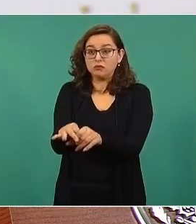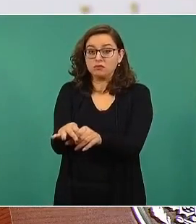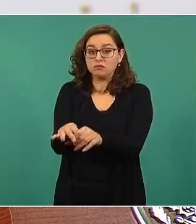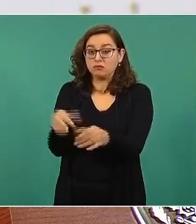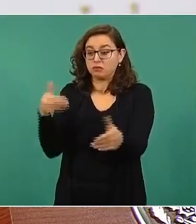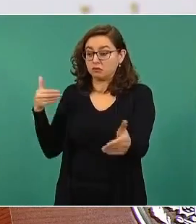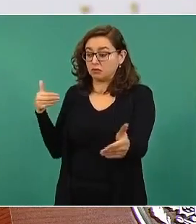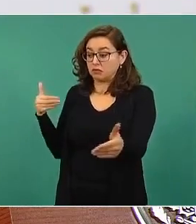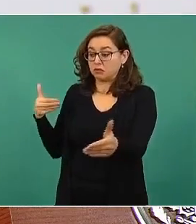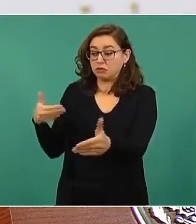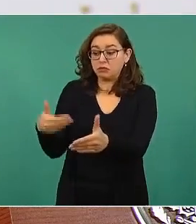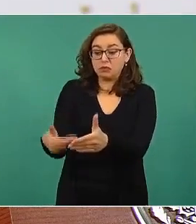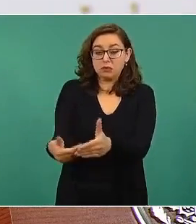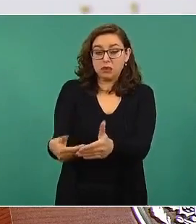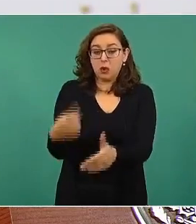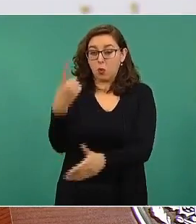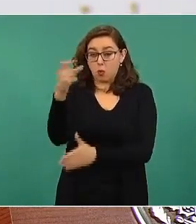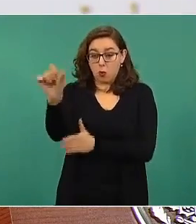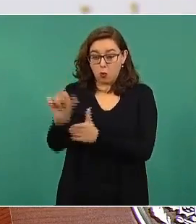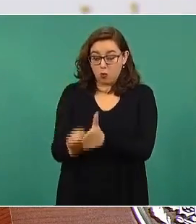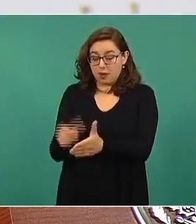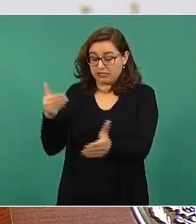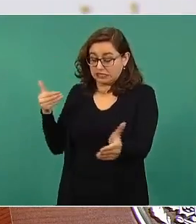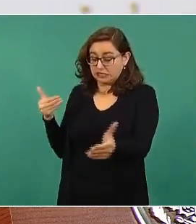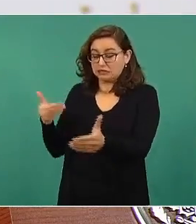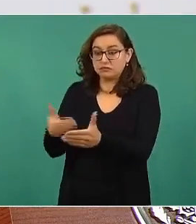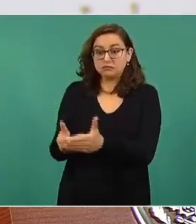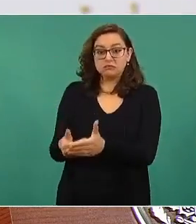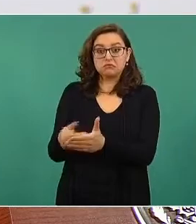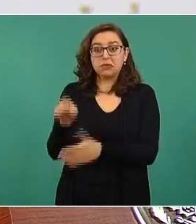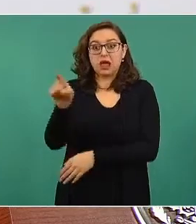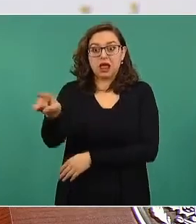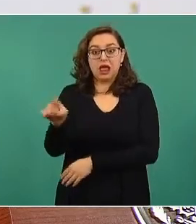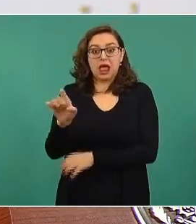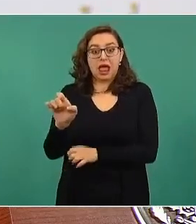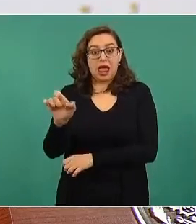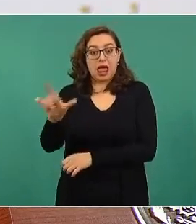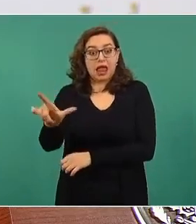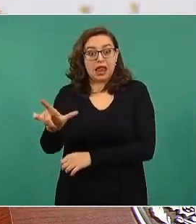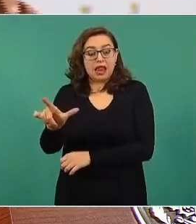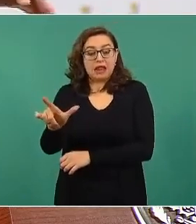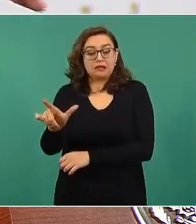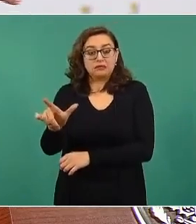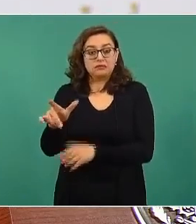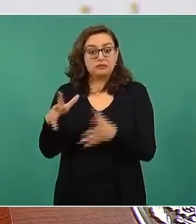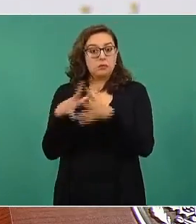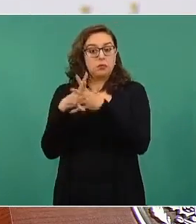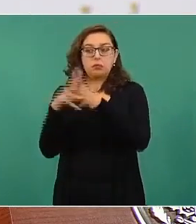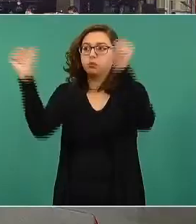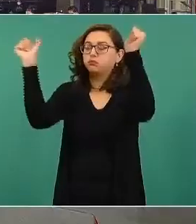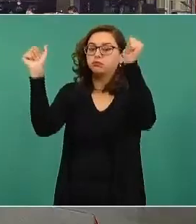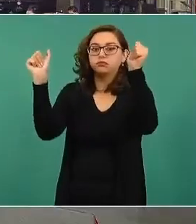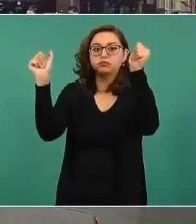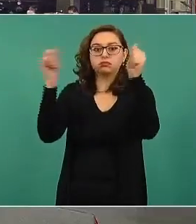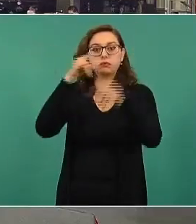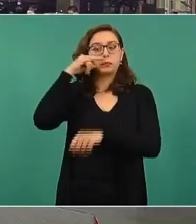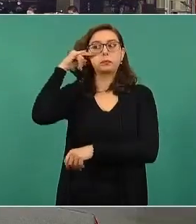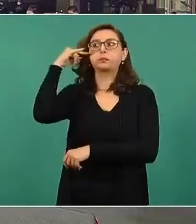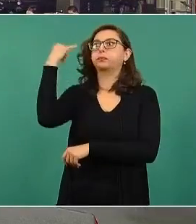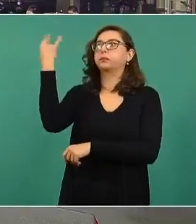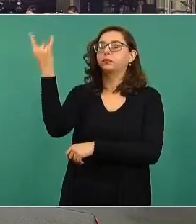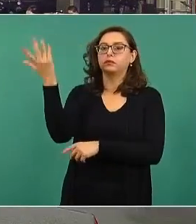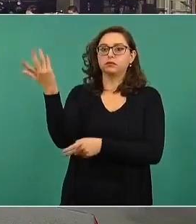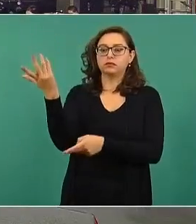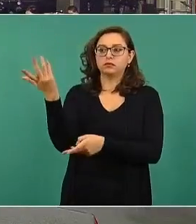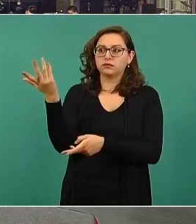A lo mejor más tiempo, pero eso ya es cuestión de que ustedes lo investiguen. No se vuelve a